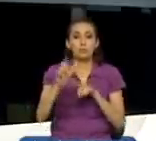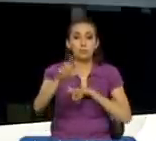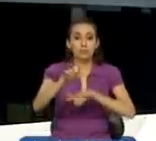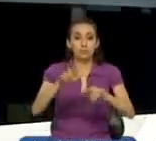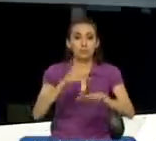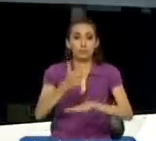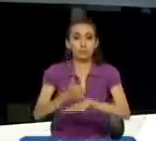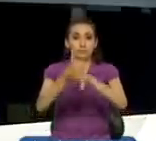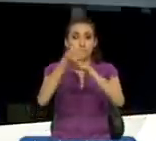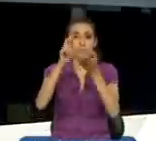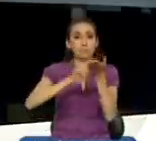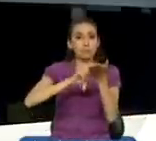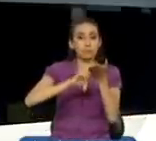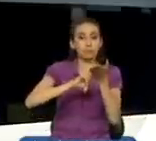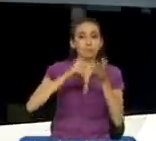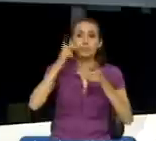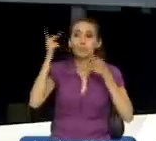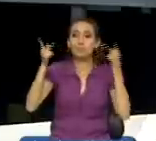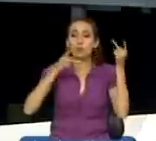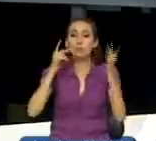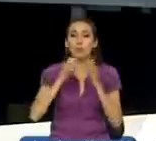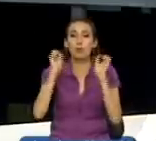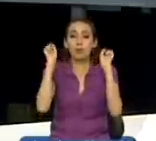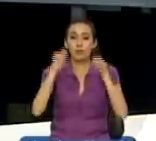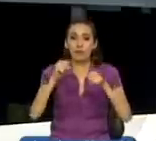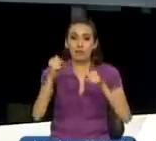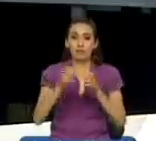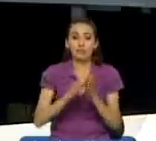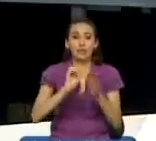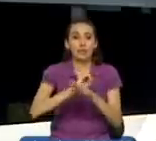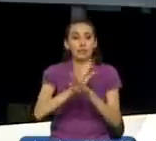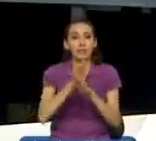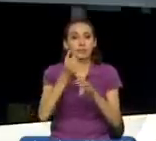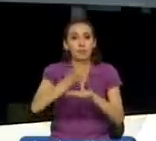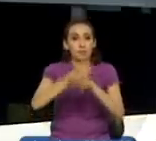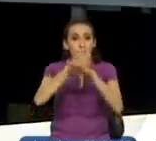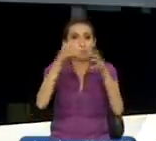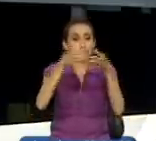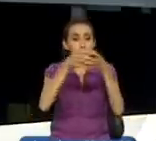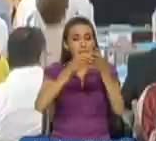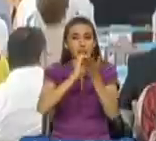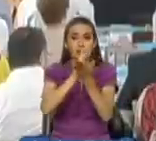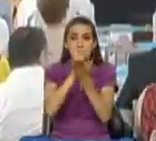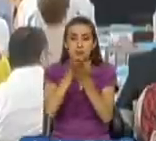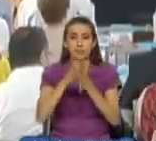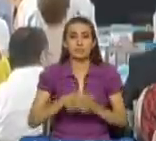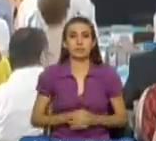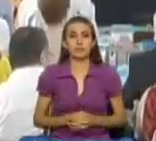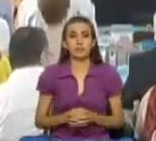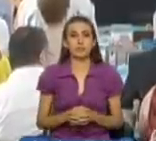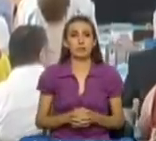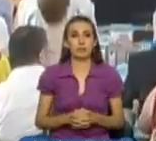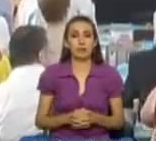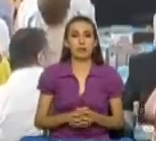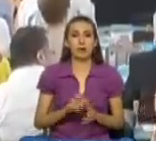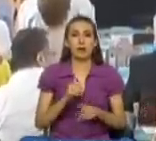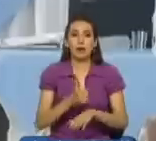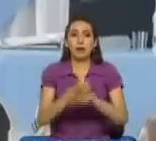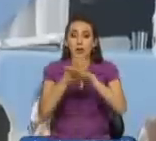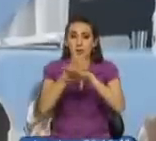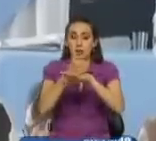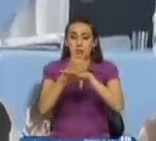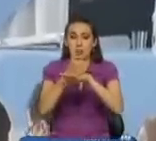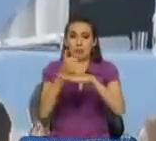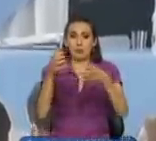habitantes de este Sector Popular de Guayaquil destacaron la presencia de las autoridades legislativas el pleno de la asamblea